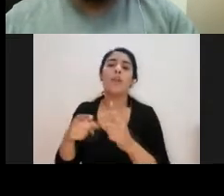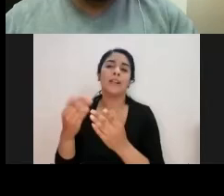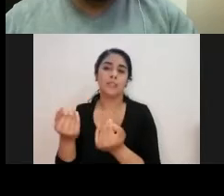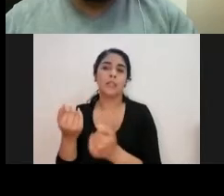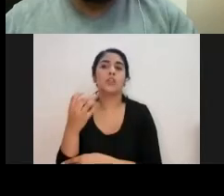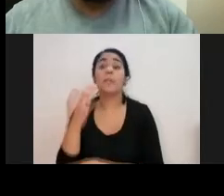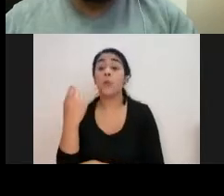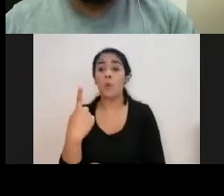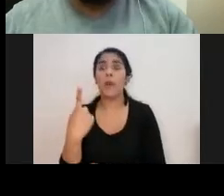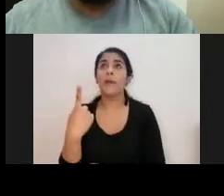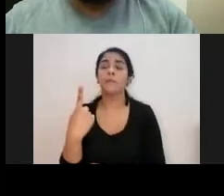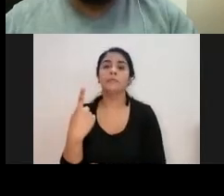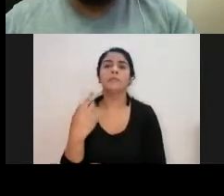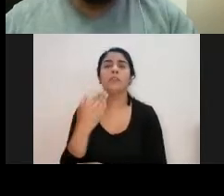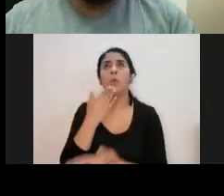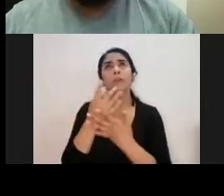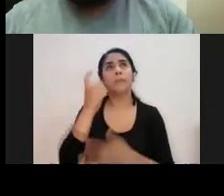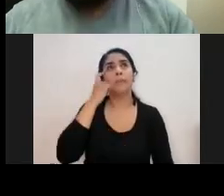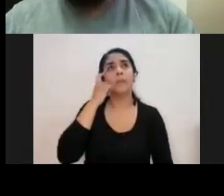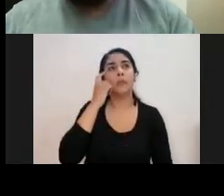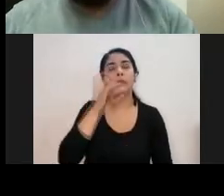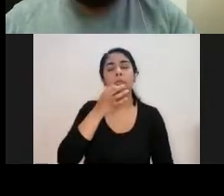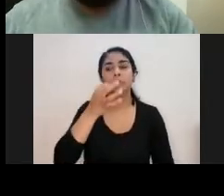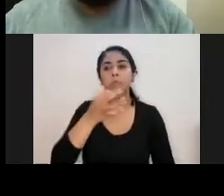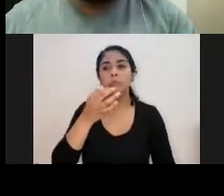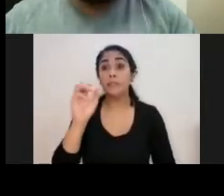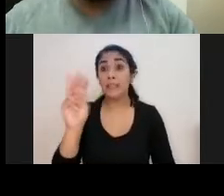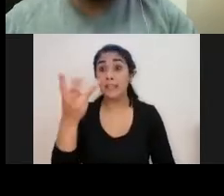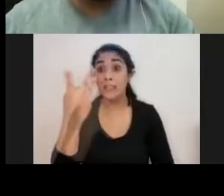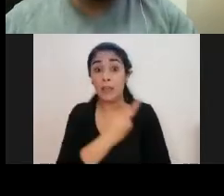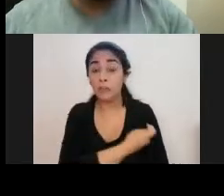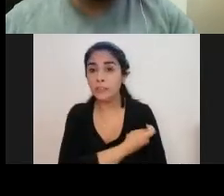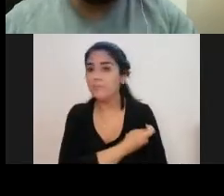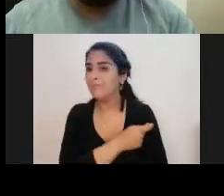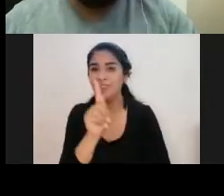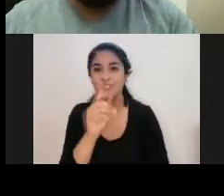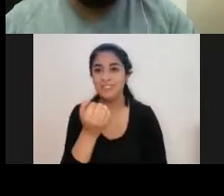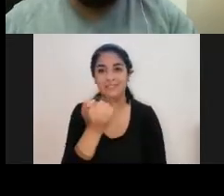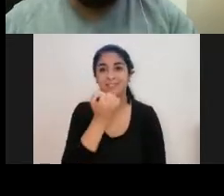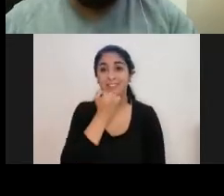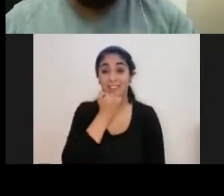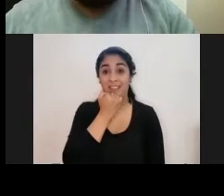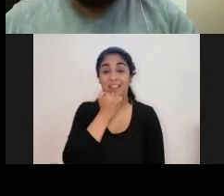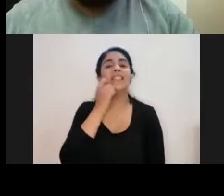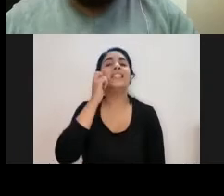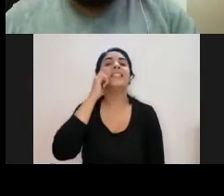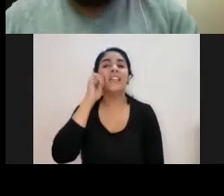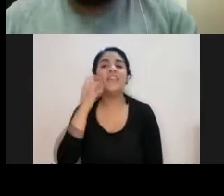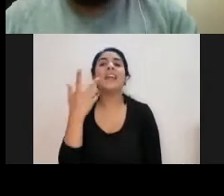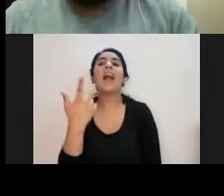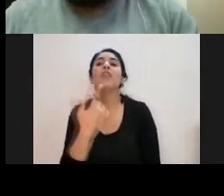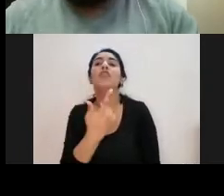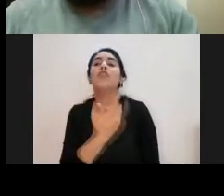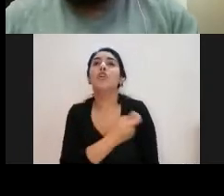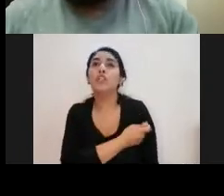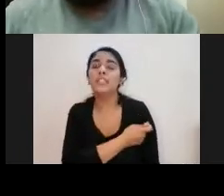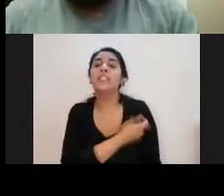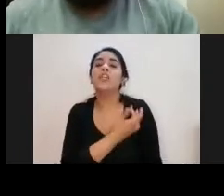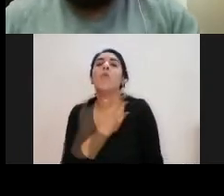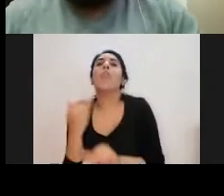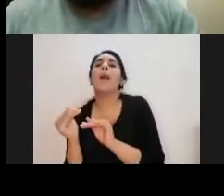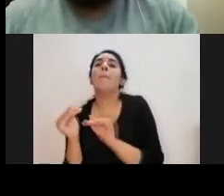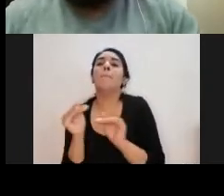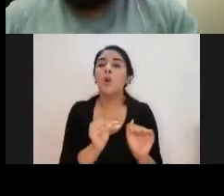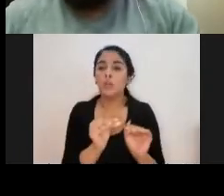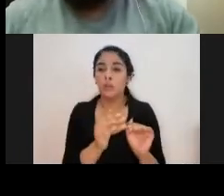voy a poner la tercera dosis, no, eso está incorrecto, porque es una dosis de refuerzo, ¿ya? Porque si yo